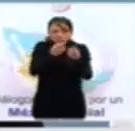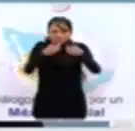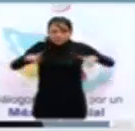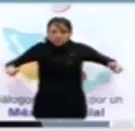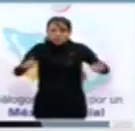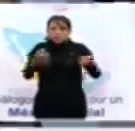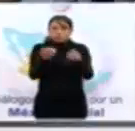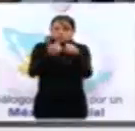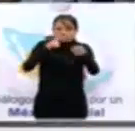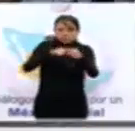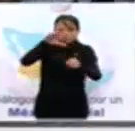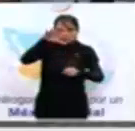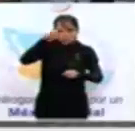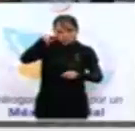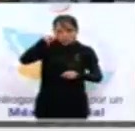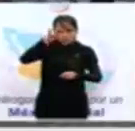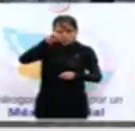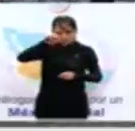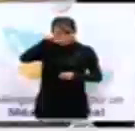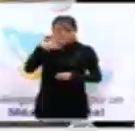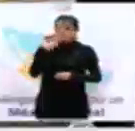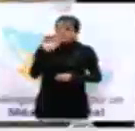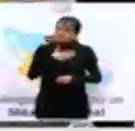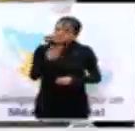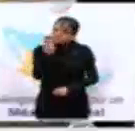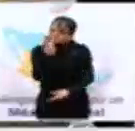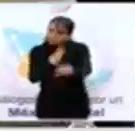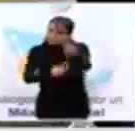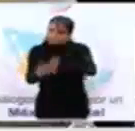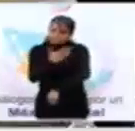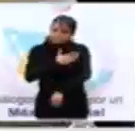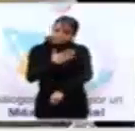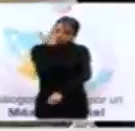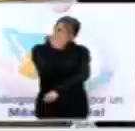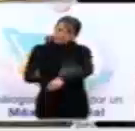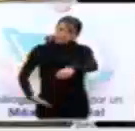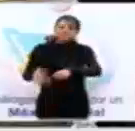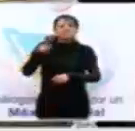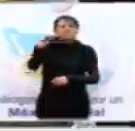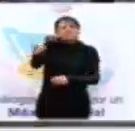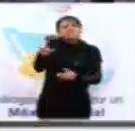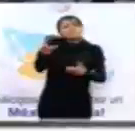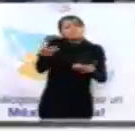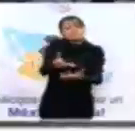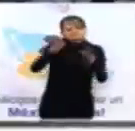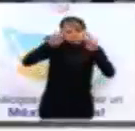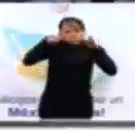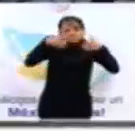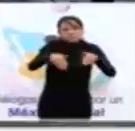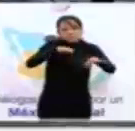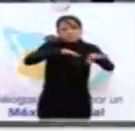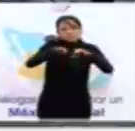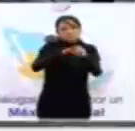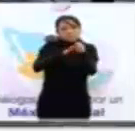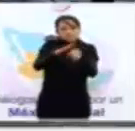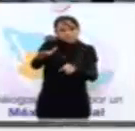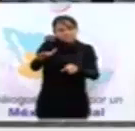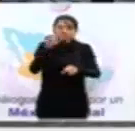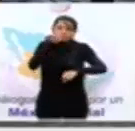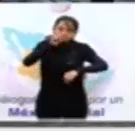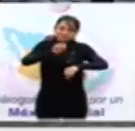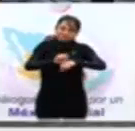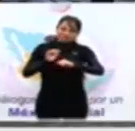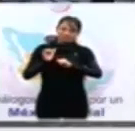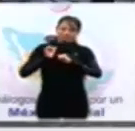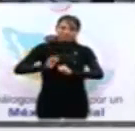Consejo Nacional de Evaluación de la Política de Desarrollo Social, Coneval. Gracias, bienvenido. Buenas tardes, les leo parte